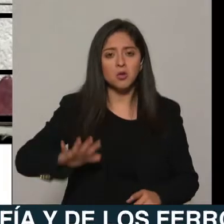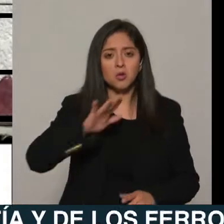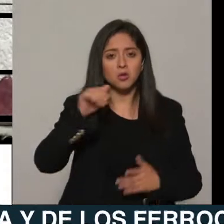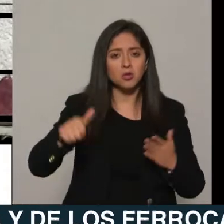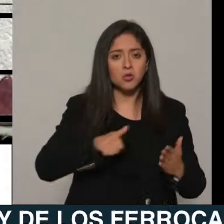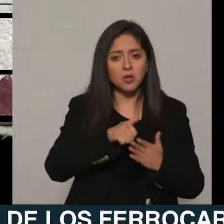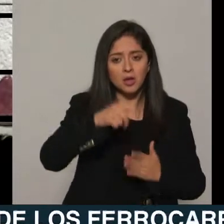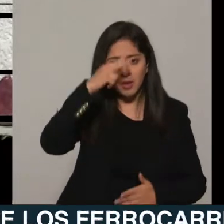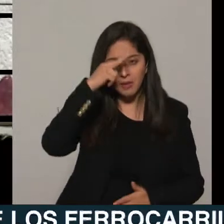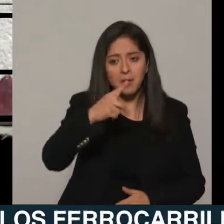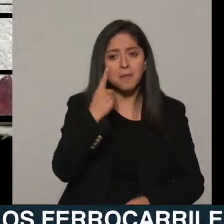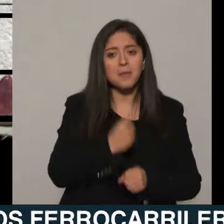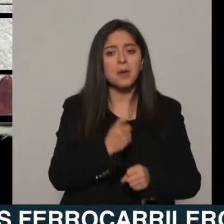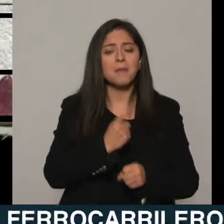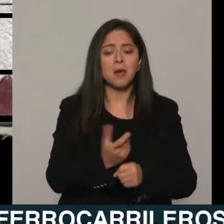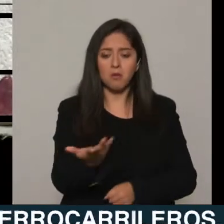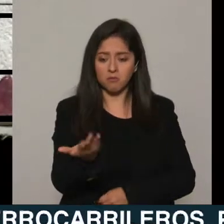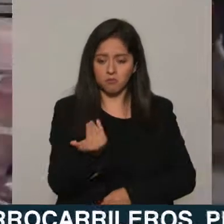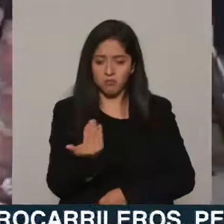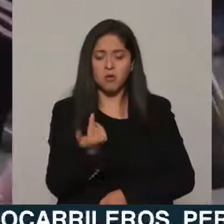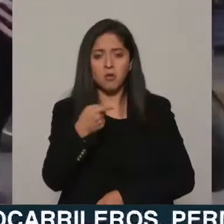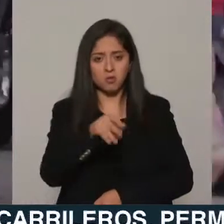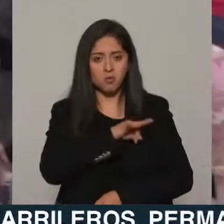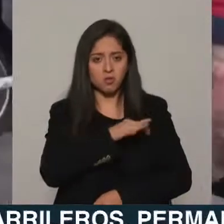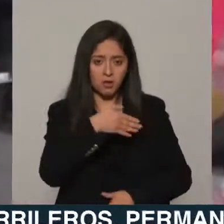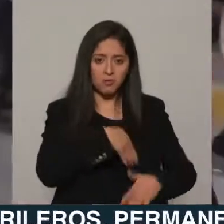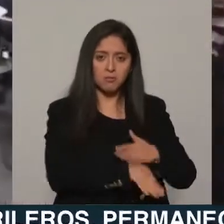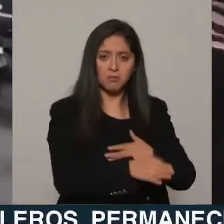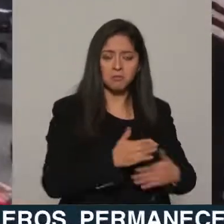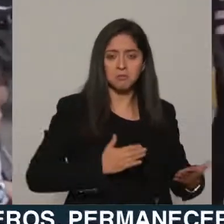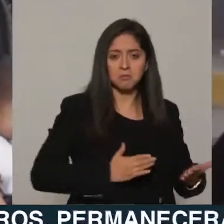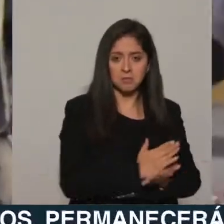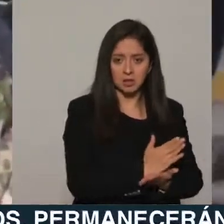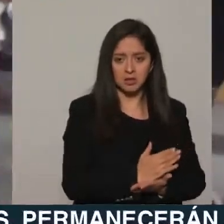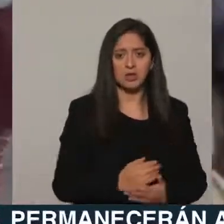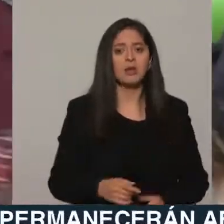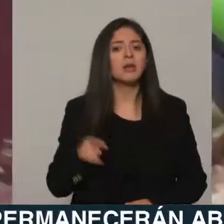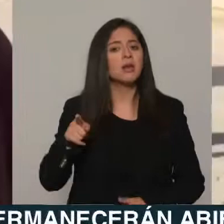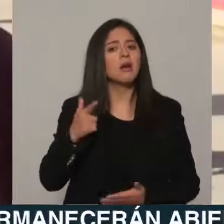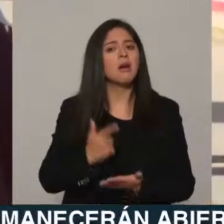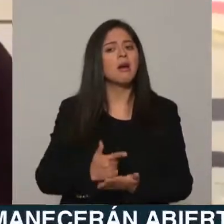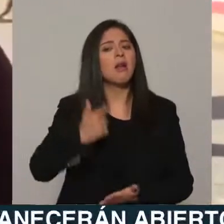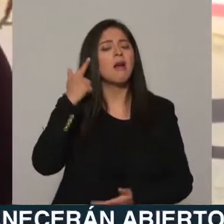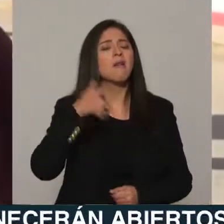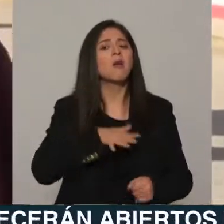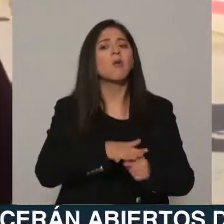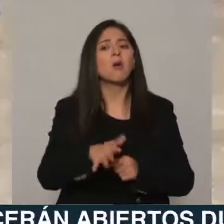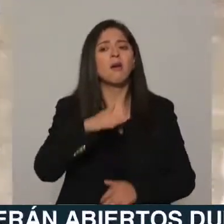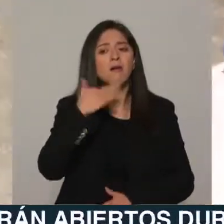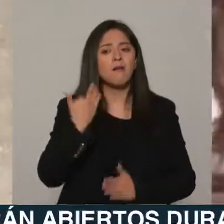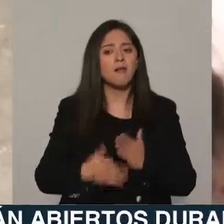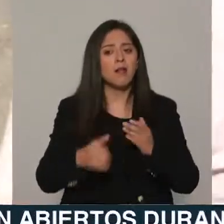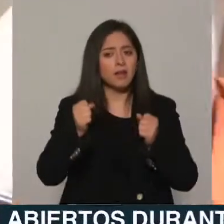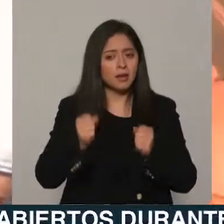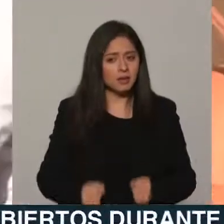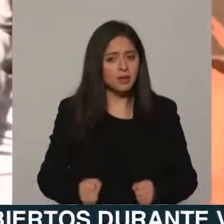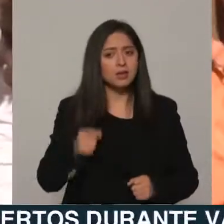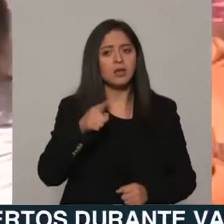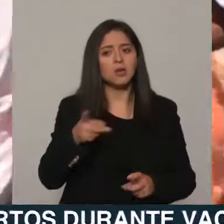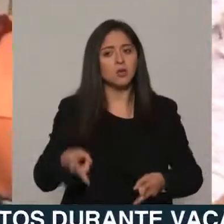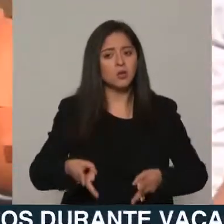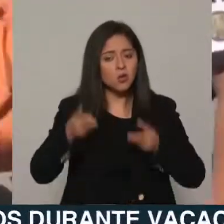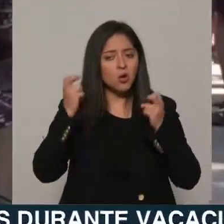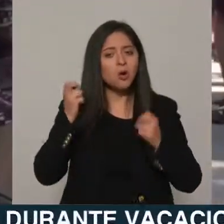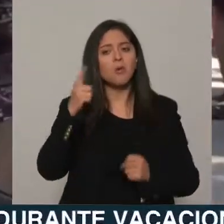extorsionan con una cantidad de dinero para que puedas pasar. De entre los problemas más graves que afronta un migrante está el de la inseguridad, robos, secuestros